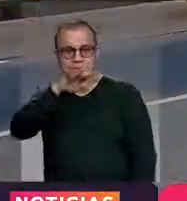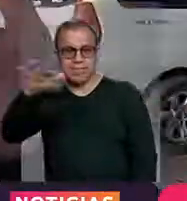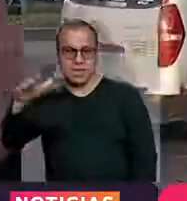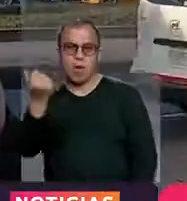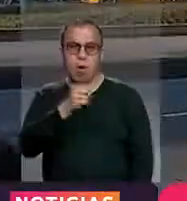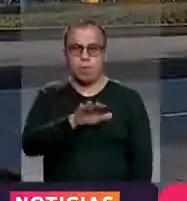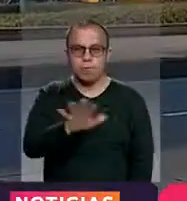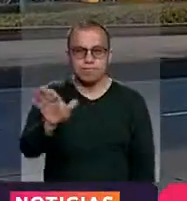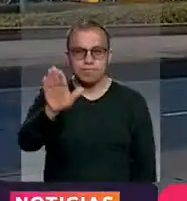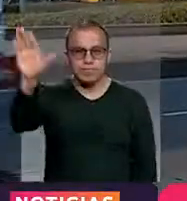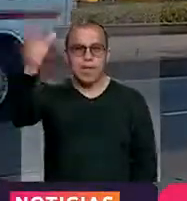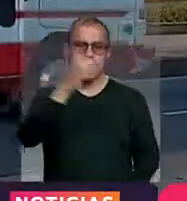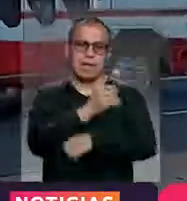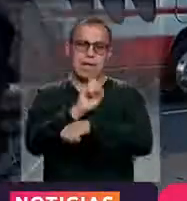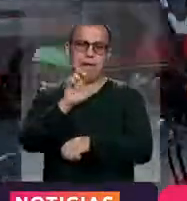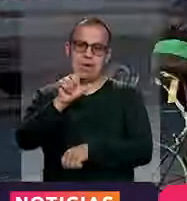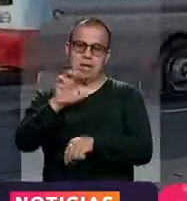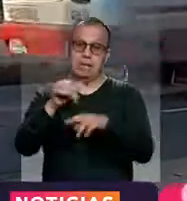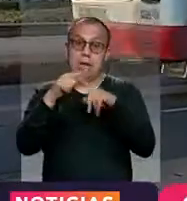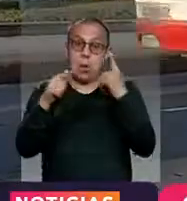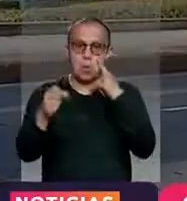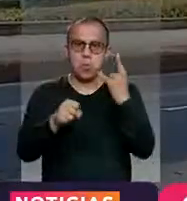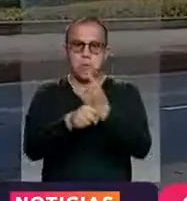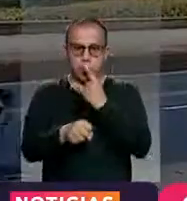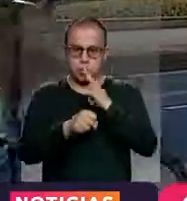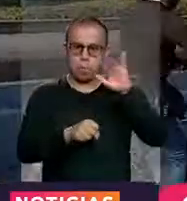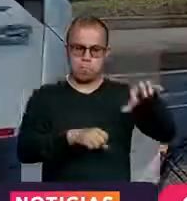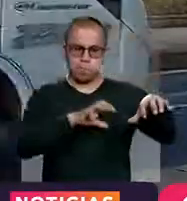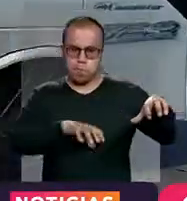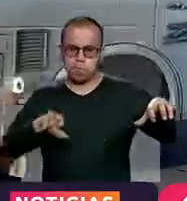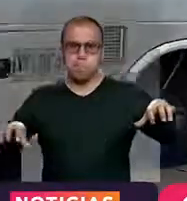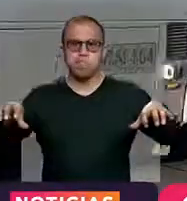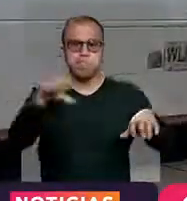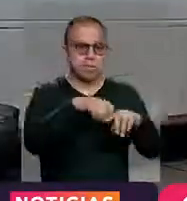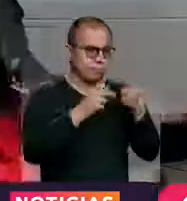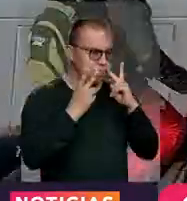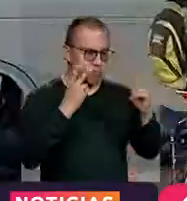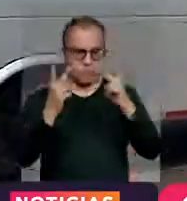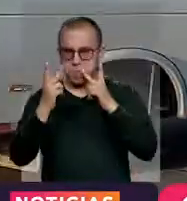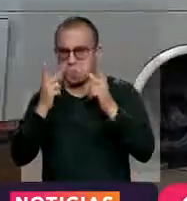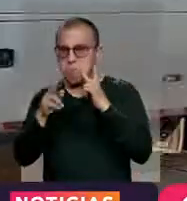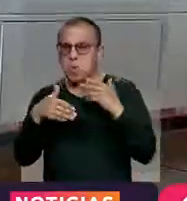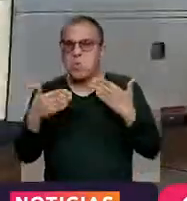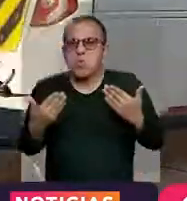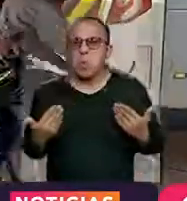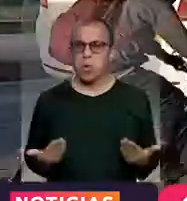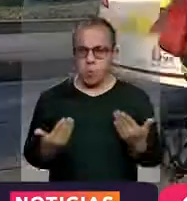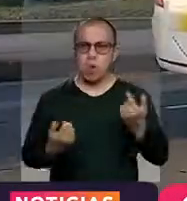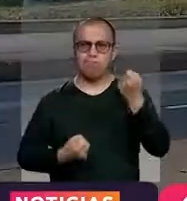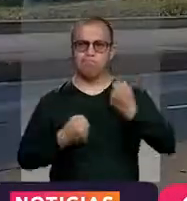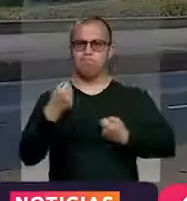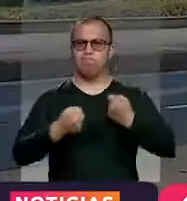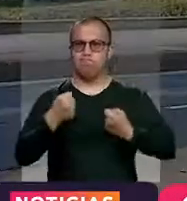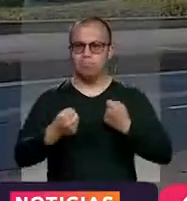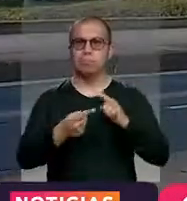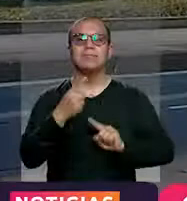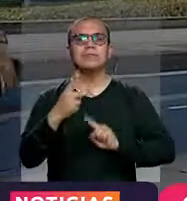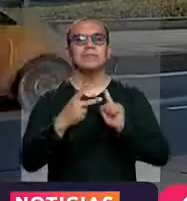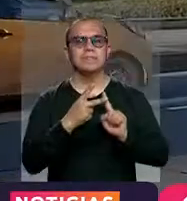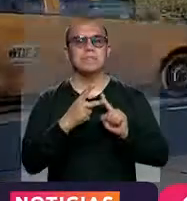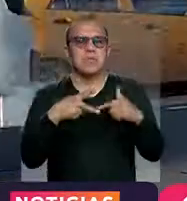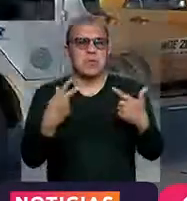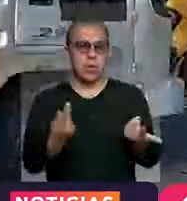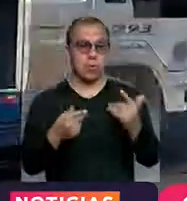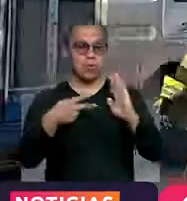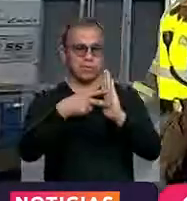calera. Vamos a hacer uso de estos puestos de control para revisar cómo está su vehículo, cómo está en